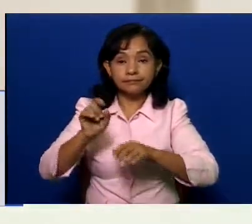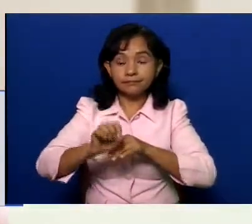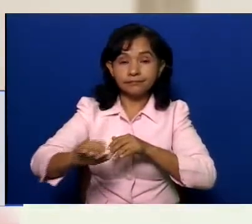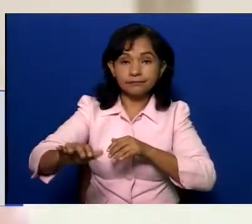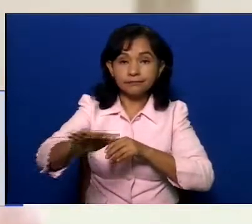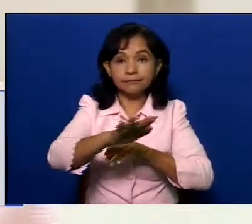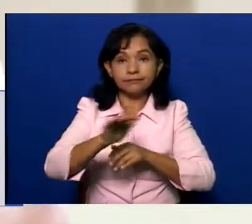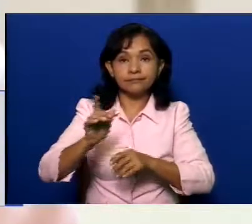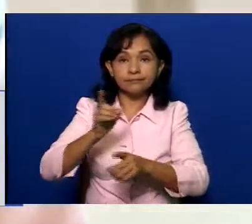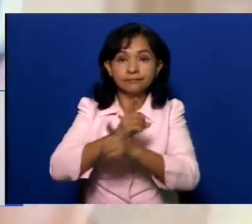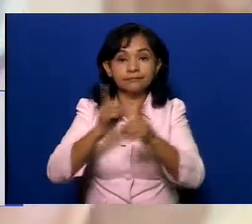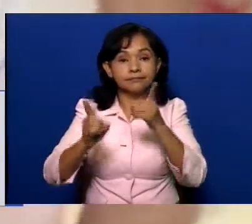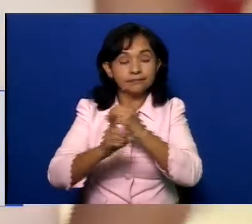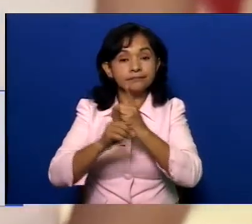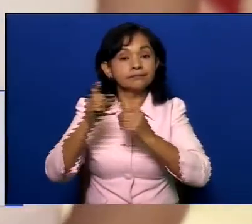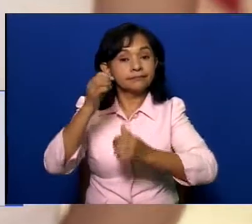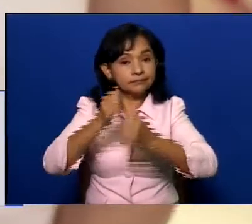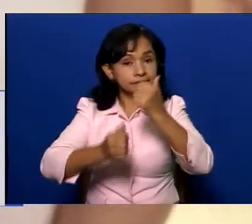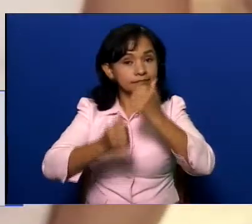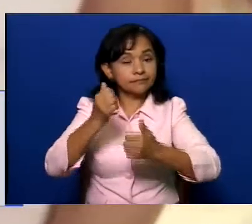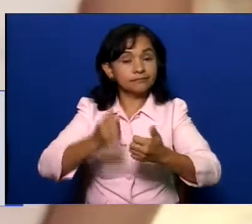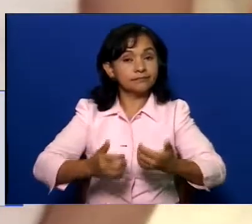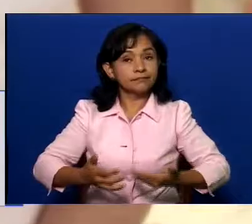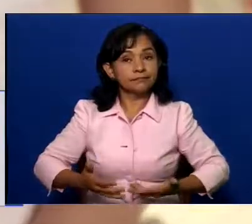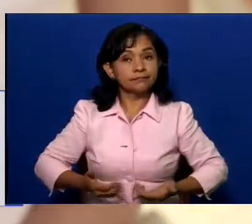Marca la diferencia en la lucha contra el cáncer.